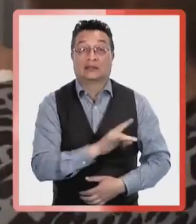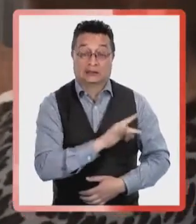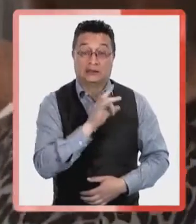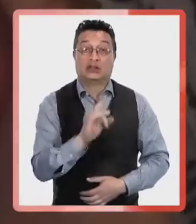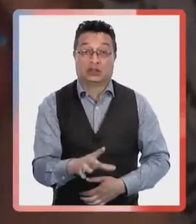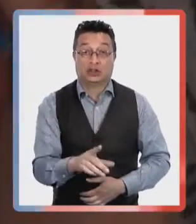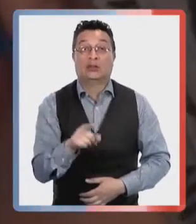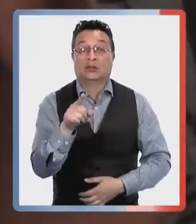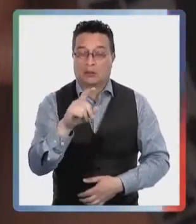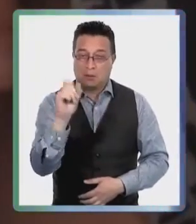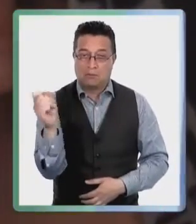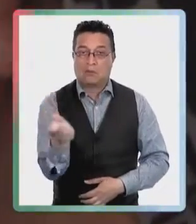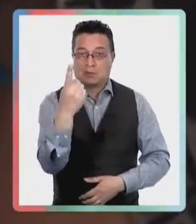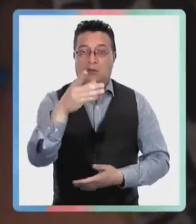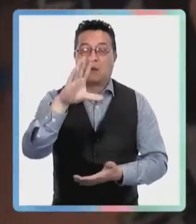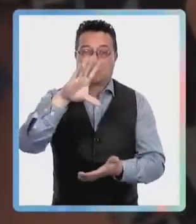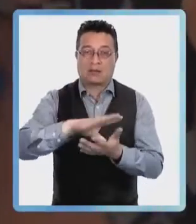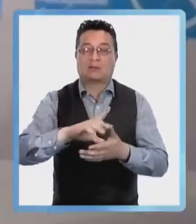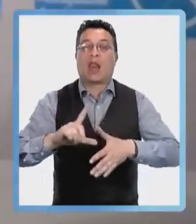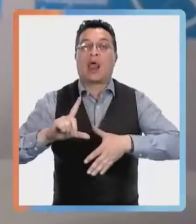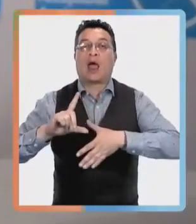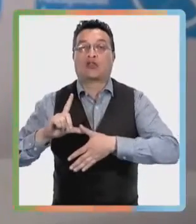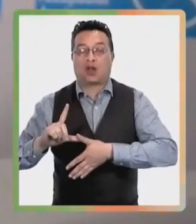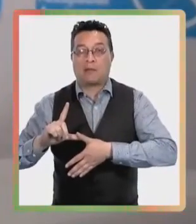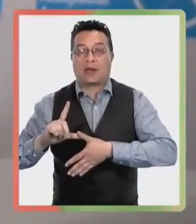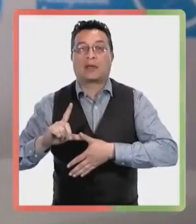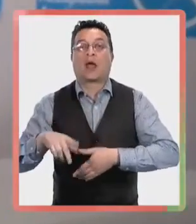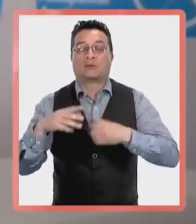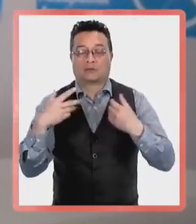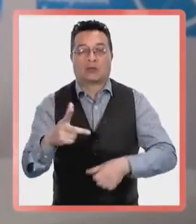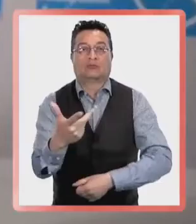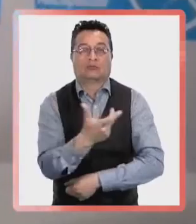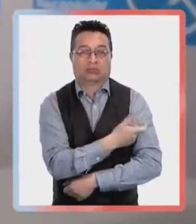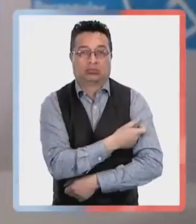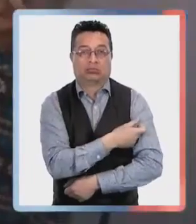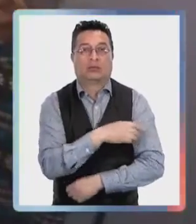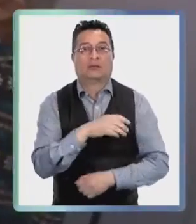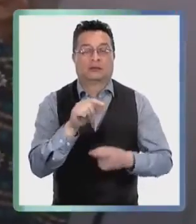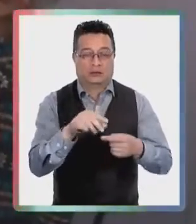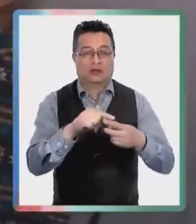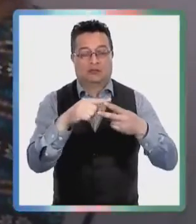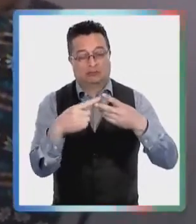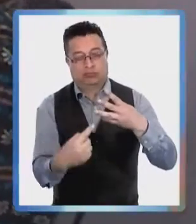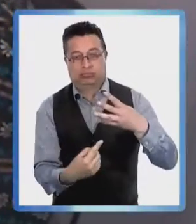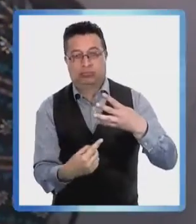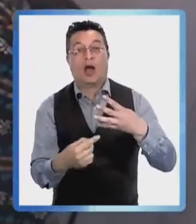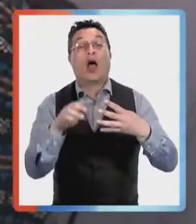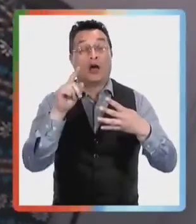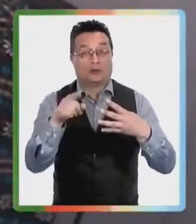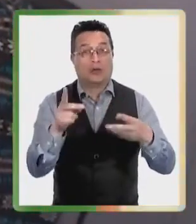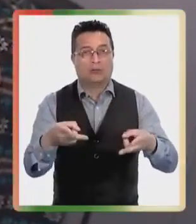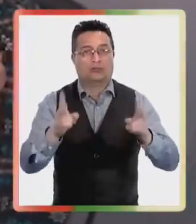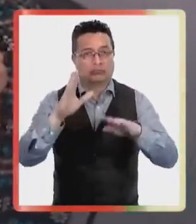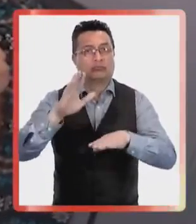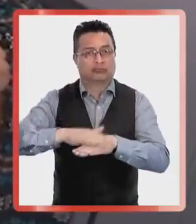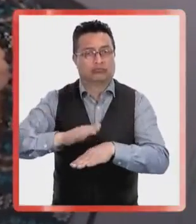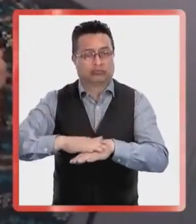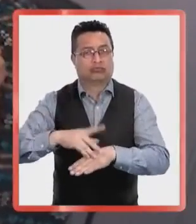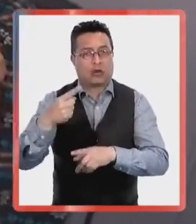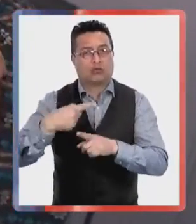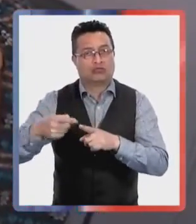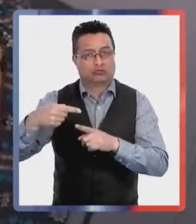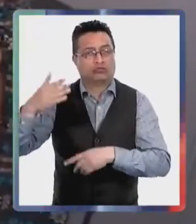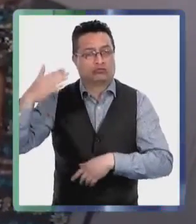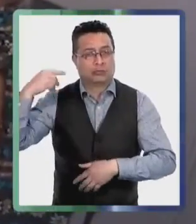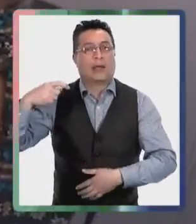se convertirá en el primer país de Latinoamérica en aplicar la vacuna bivalente, fórmula que se autorizó hace algunas